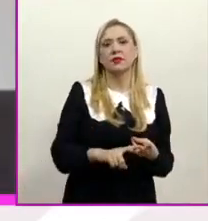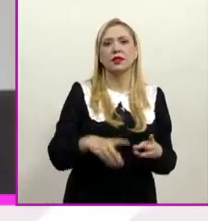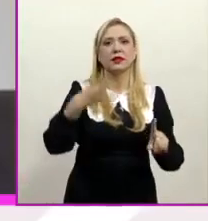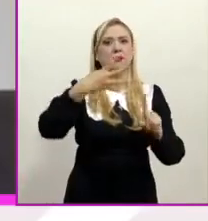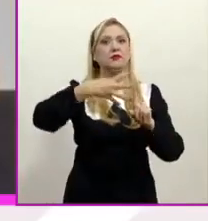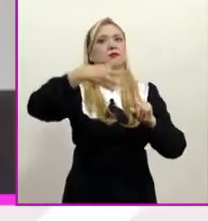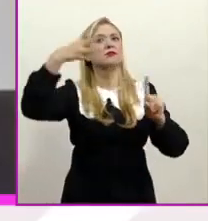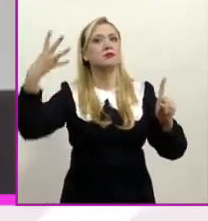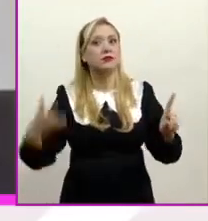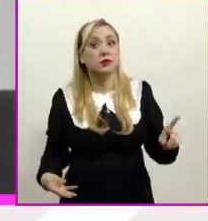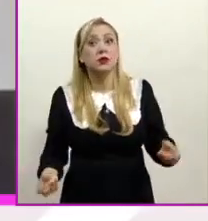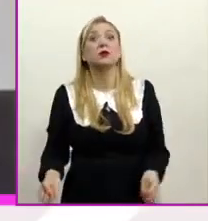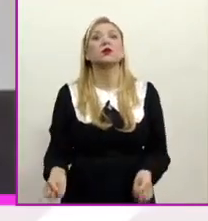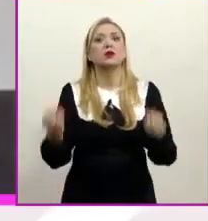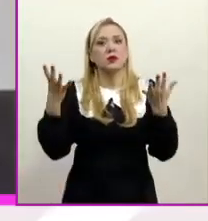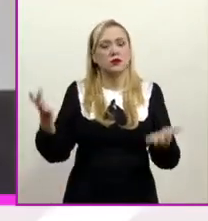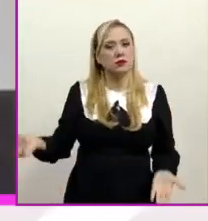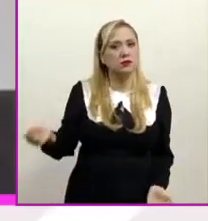sexual están